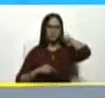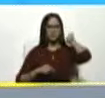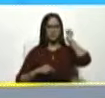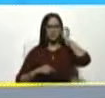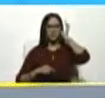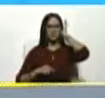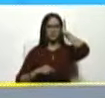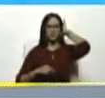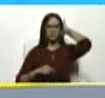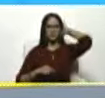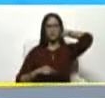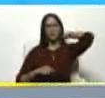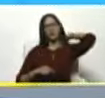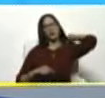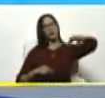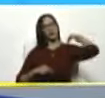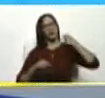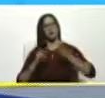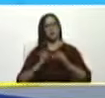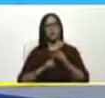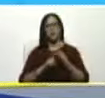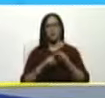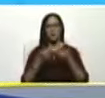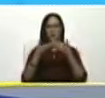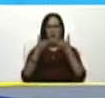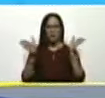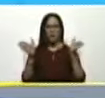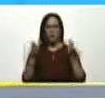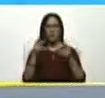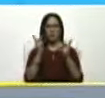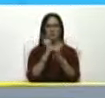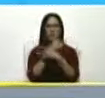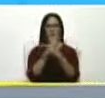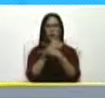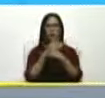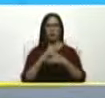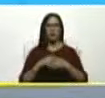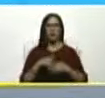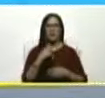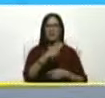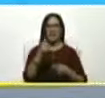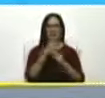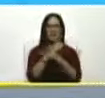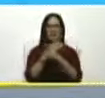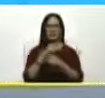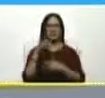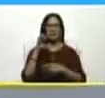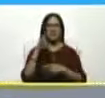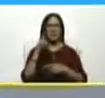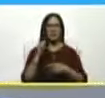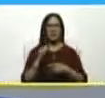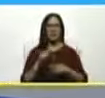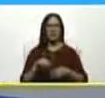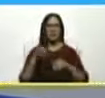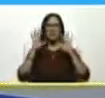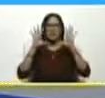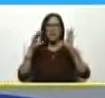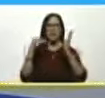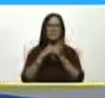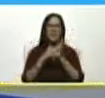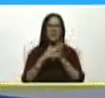Cilia abrió su TikTok. Dale, cada TikTok que saque Cilia le meten 10.000